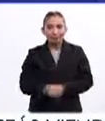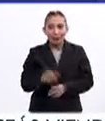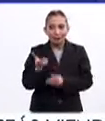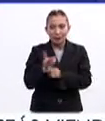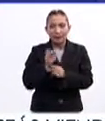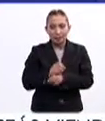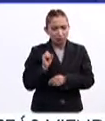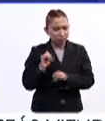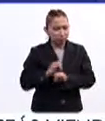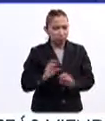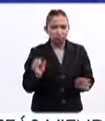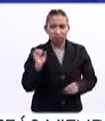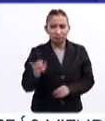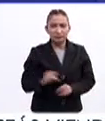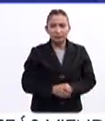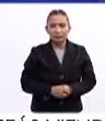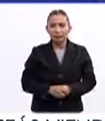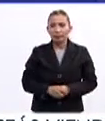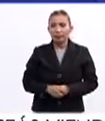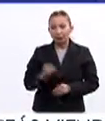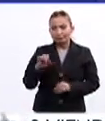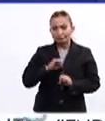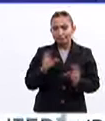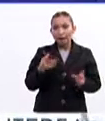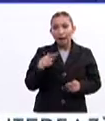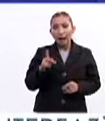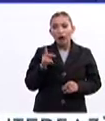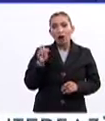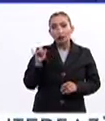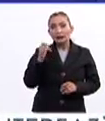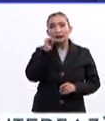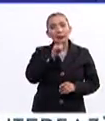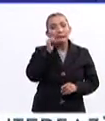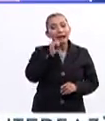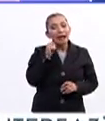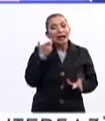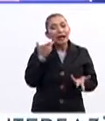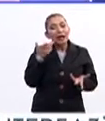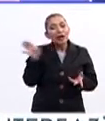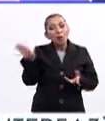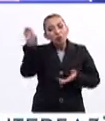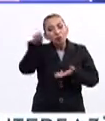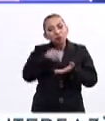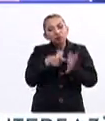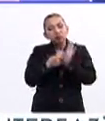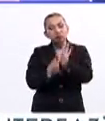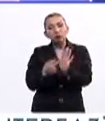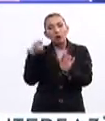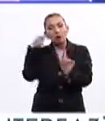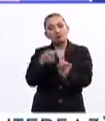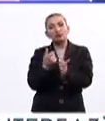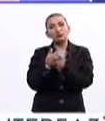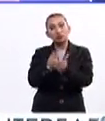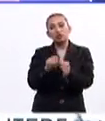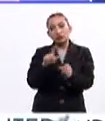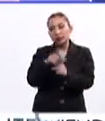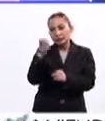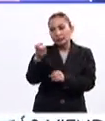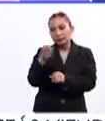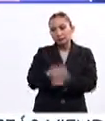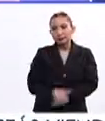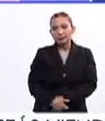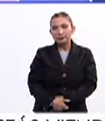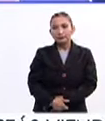invitar a que sí, nos claro. las cuentes, por supuesto, ¿no? Sí, por supuesto, pero sí, siempre llevar algo, llevar una causa social, eso yo creo que